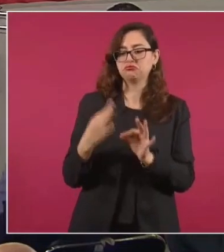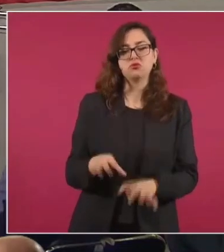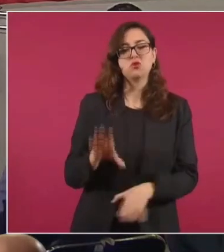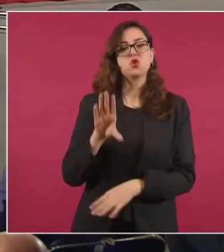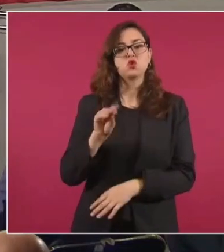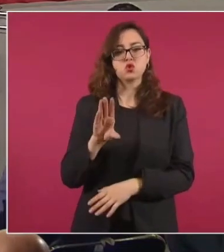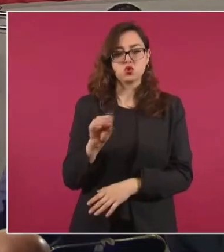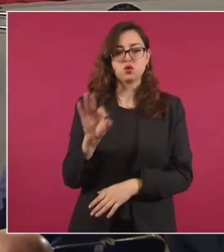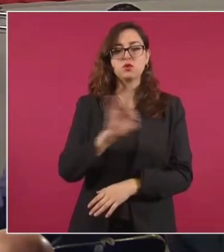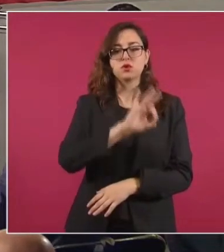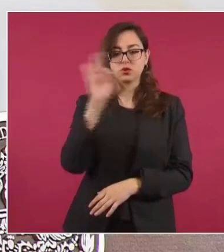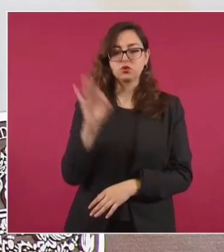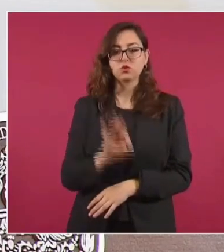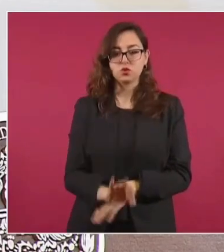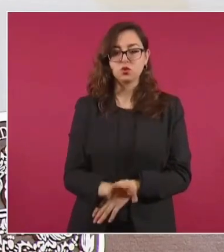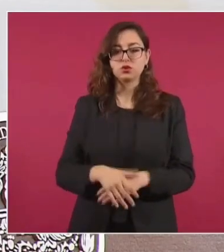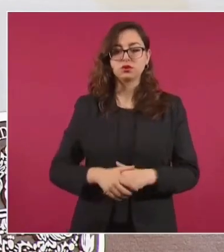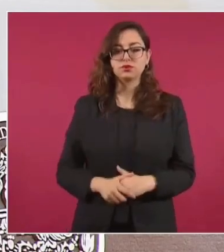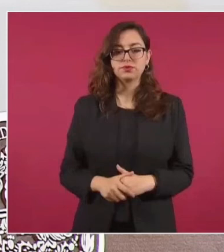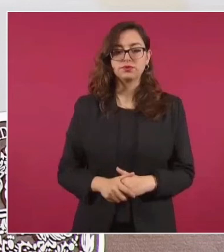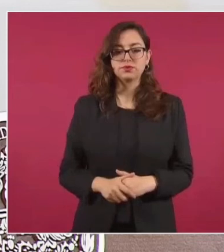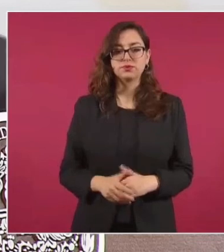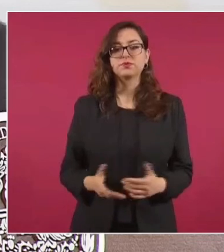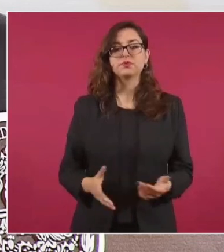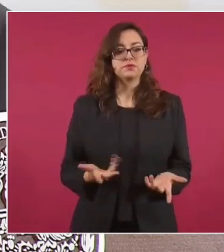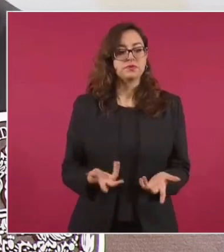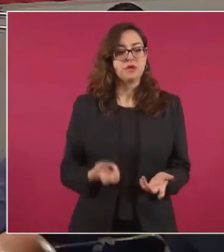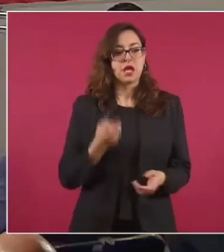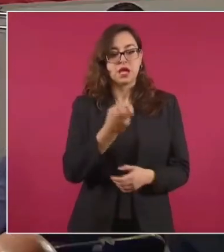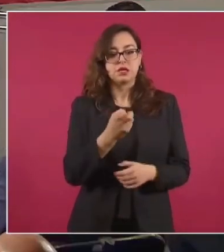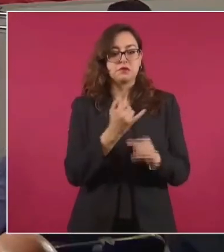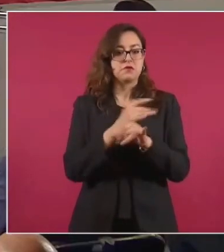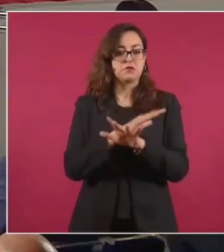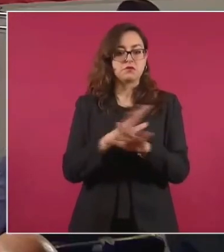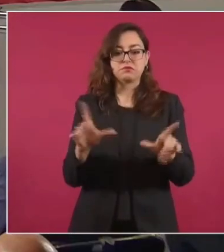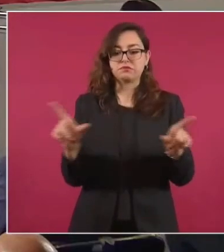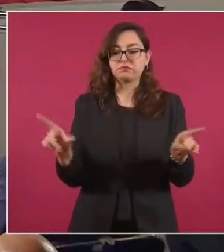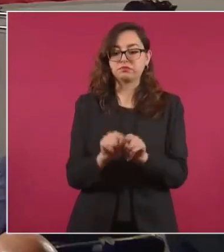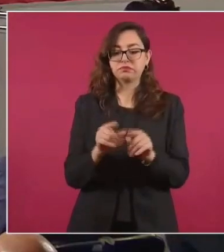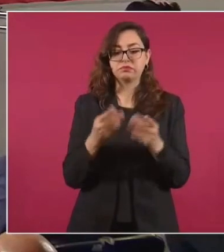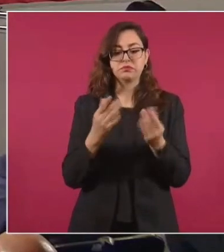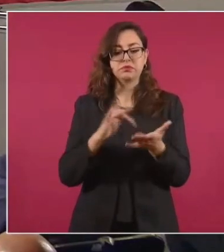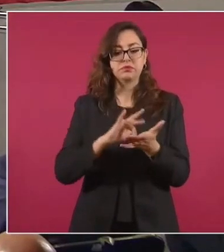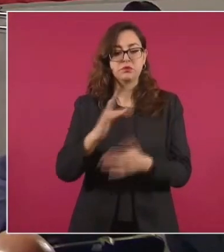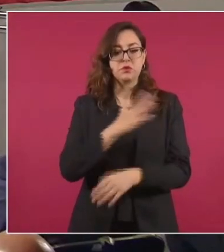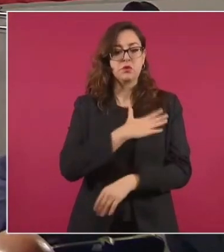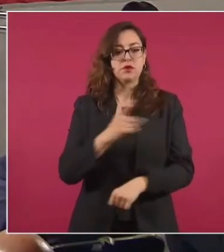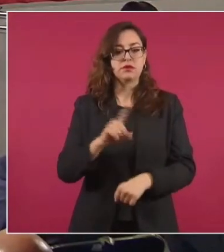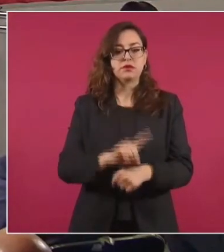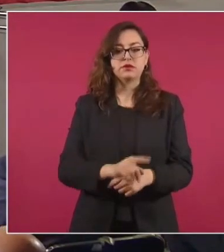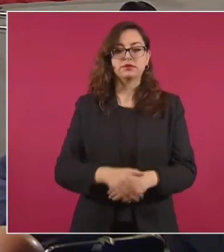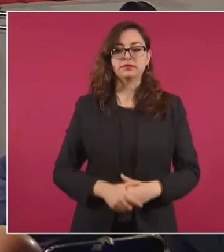recetas surtidas completas. Será todo por mi cuenta, señor presidente. Muchas gracias. Buenos días.